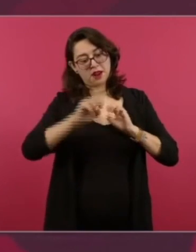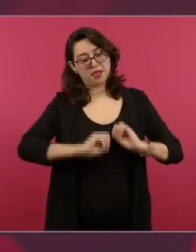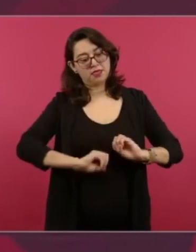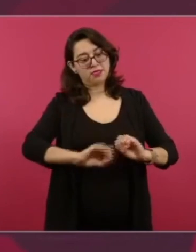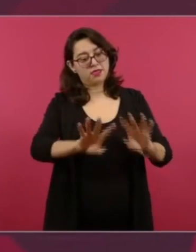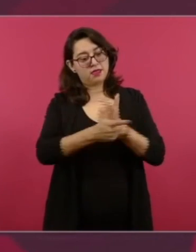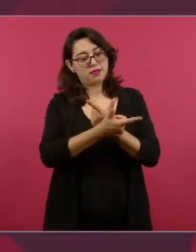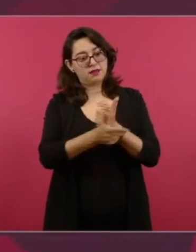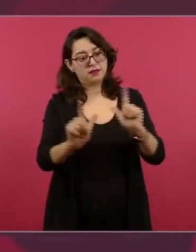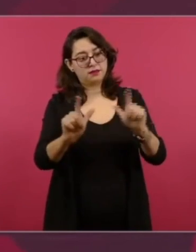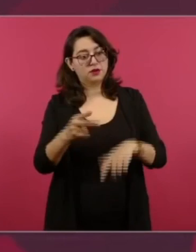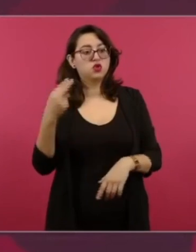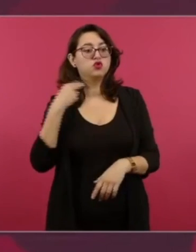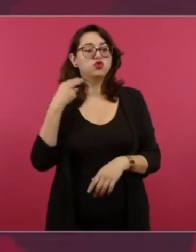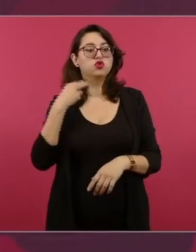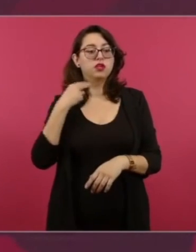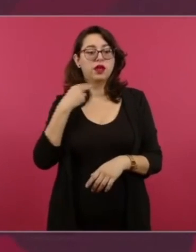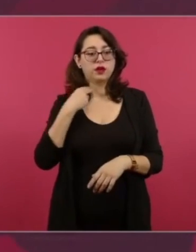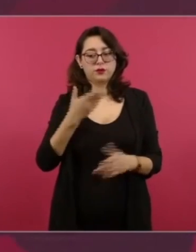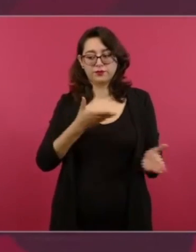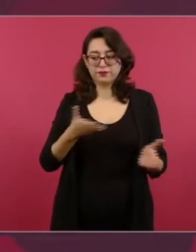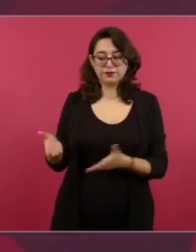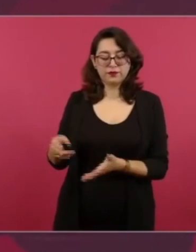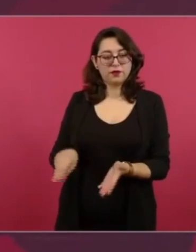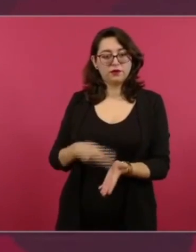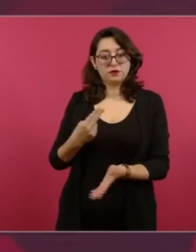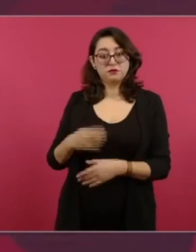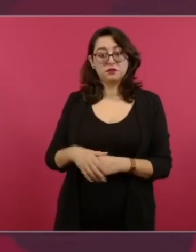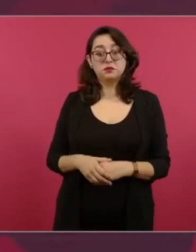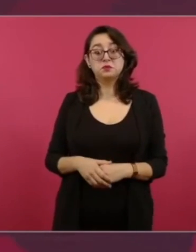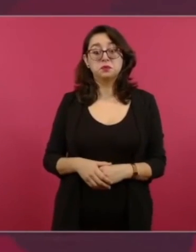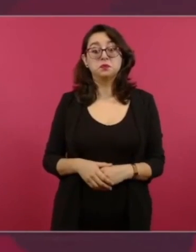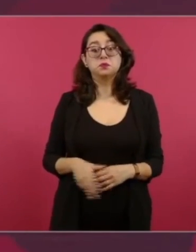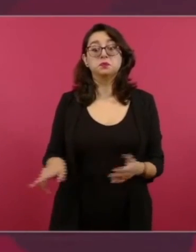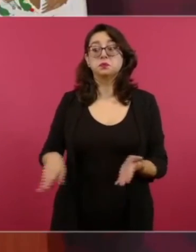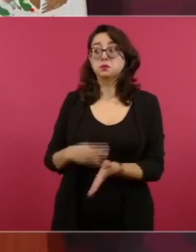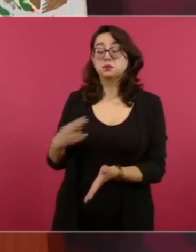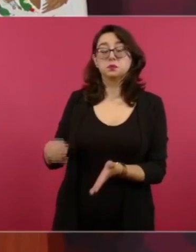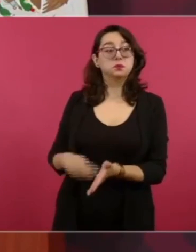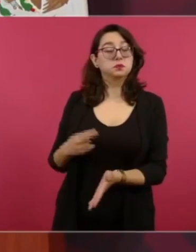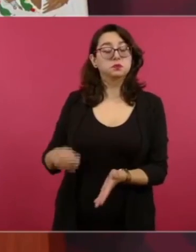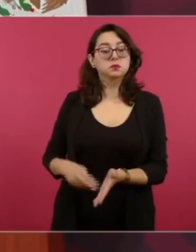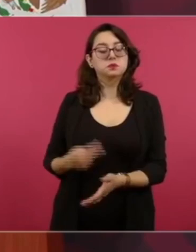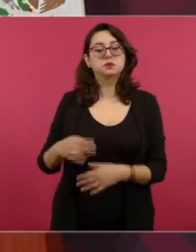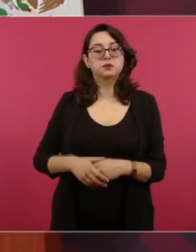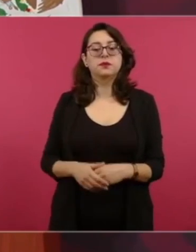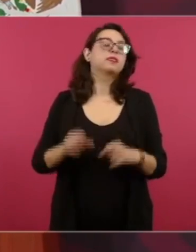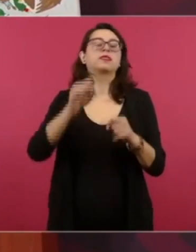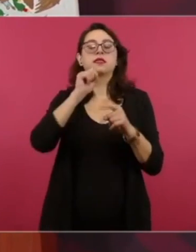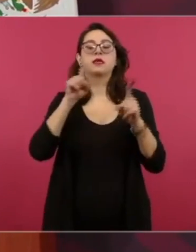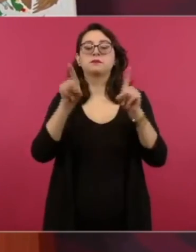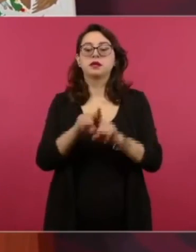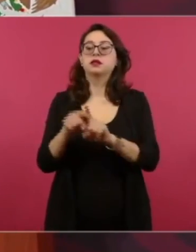para liberarlos. Y lamentablemente también muchas muertes. Bueno, llegaron